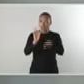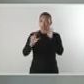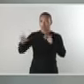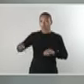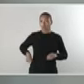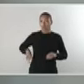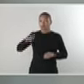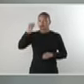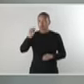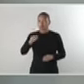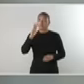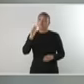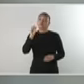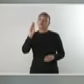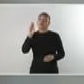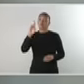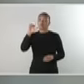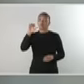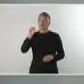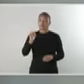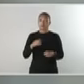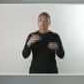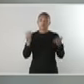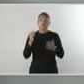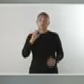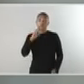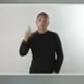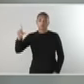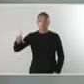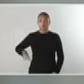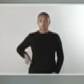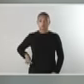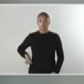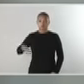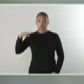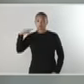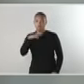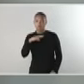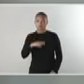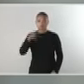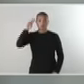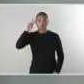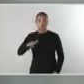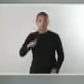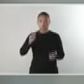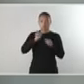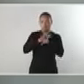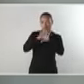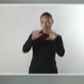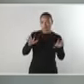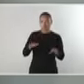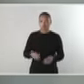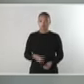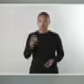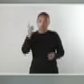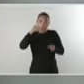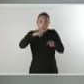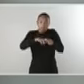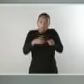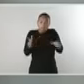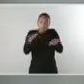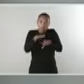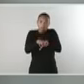las obras voy a tener un mejor gobierno eficaz honesto y transparente que te incluya